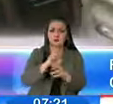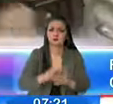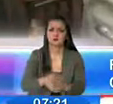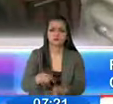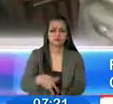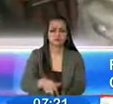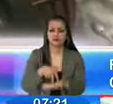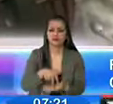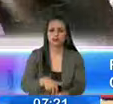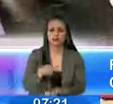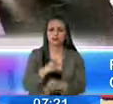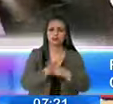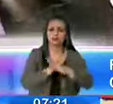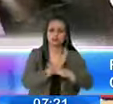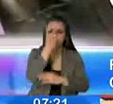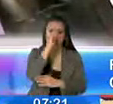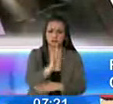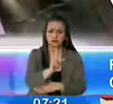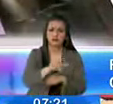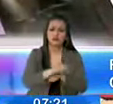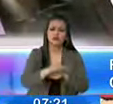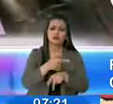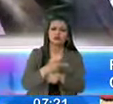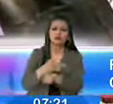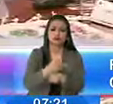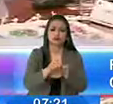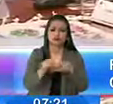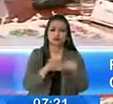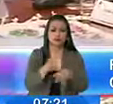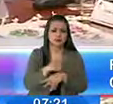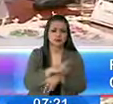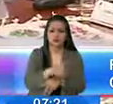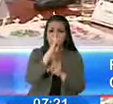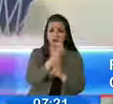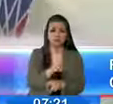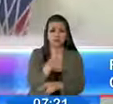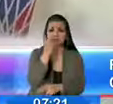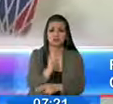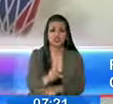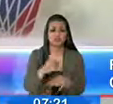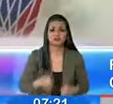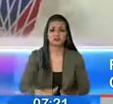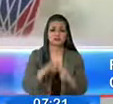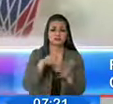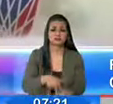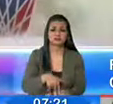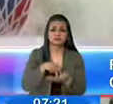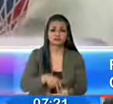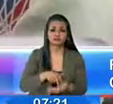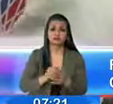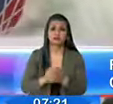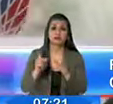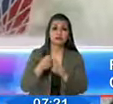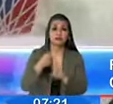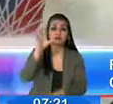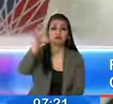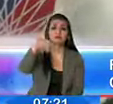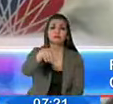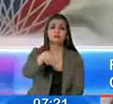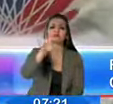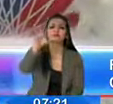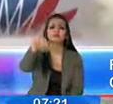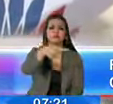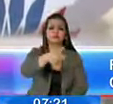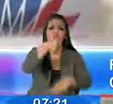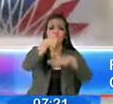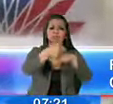que defenderán la decisión tomada dentro del Consejo Administrativo de la Legislatura. La primera institución del Estado es la Asamblea Nacional. Sobre todo